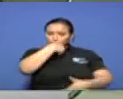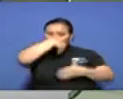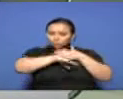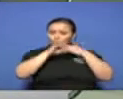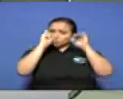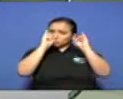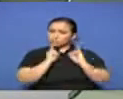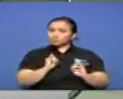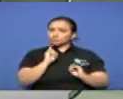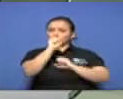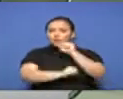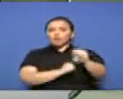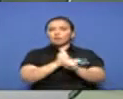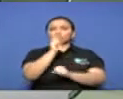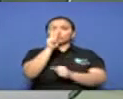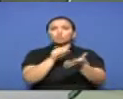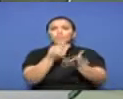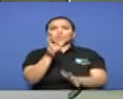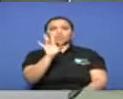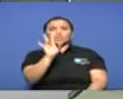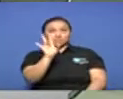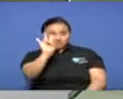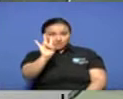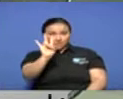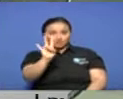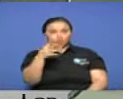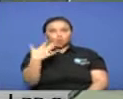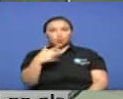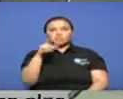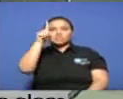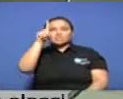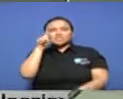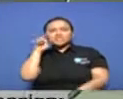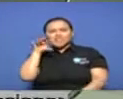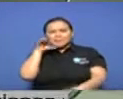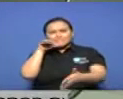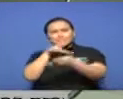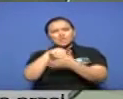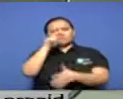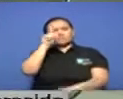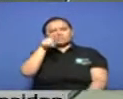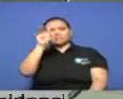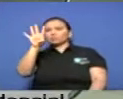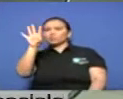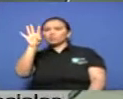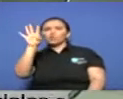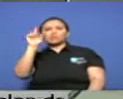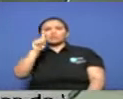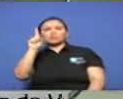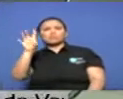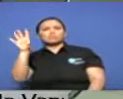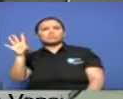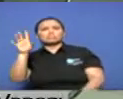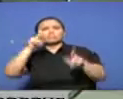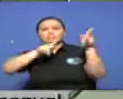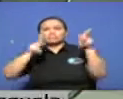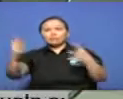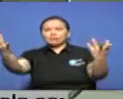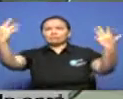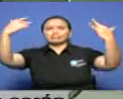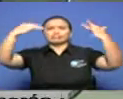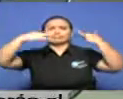2007 llegamos a una matrícula de casi 100 mil 114 panameños y panameñas que acudieron a nuestro centro de formación a buscar